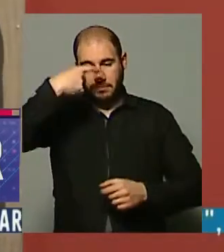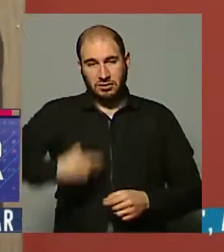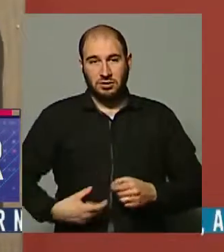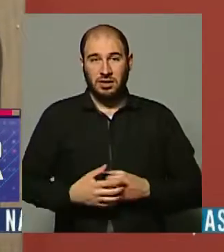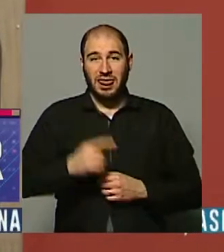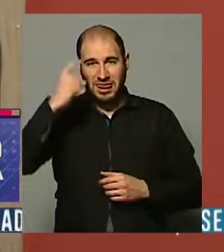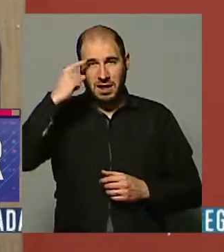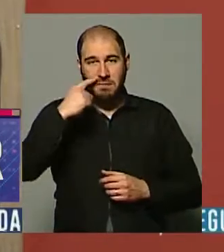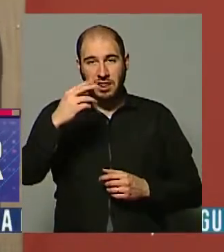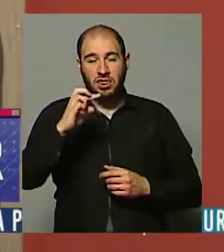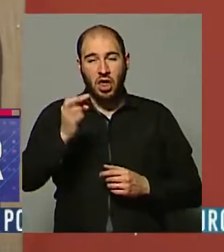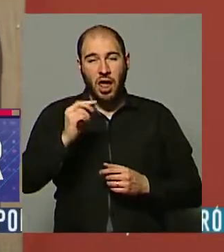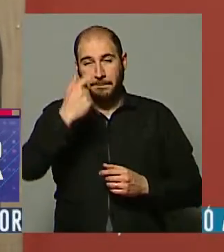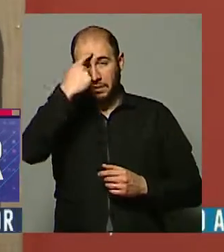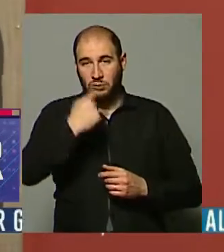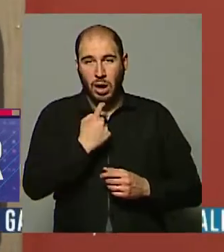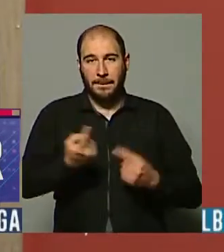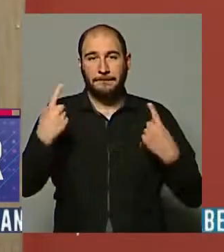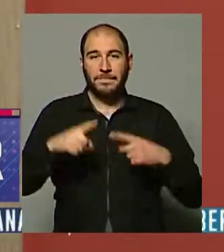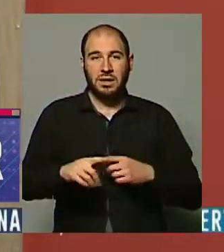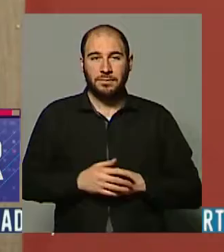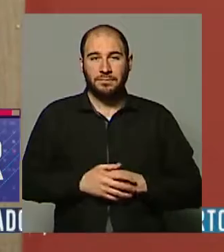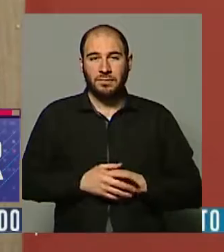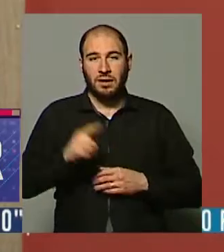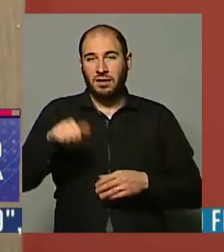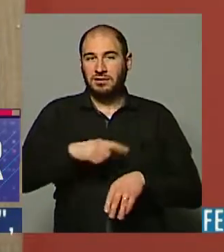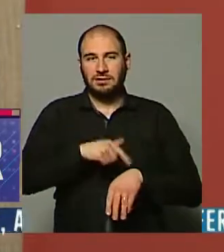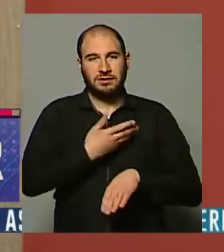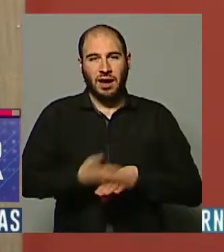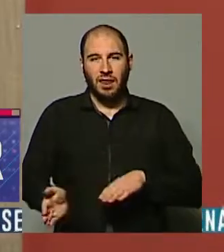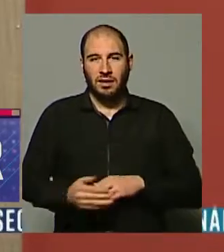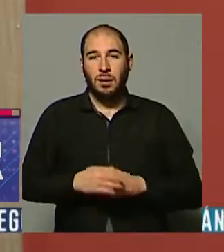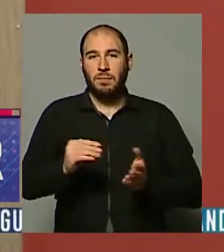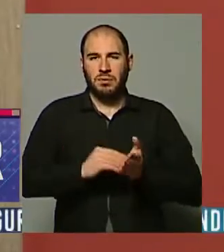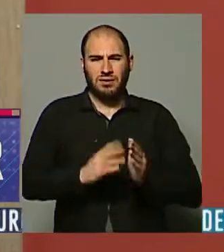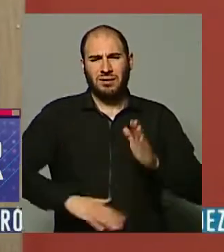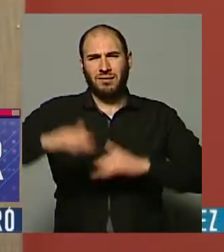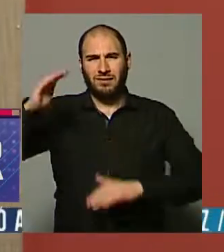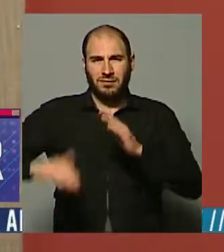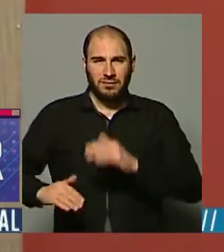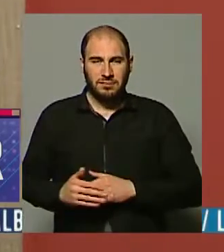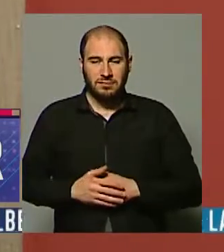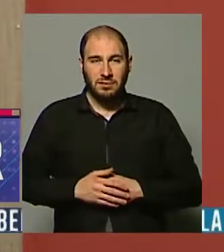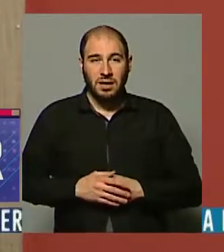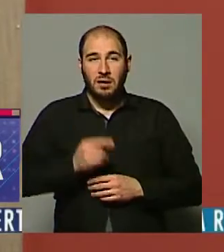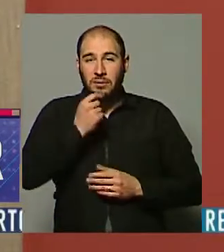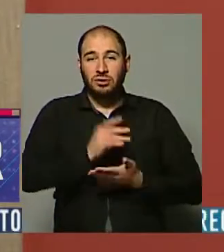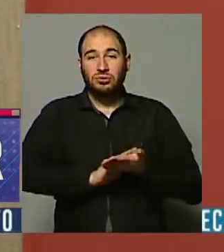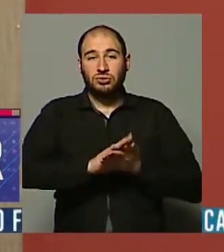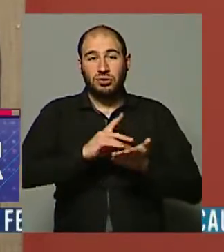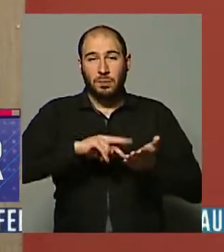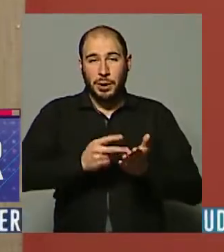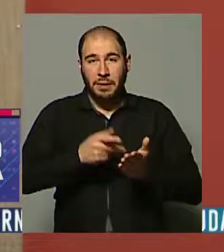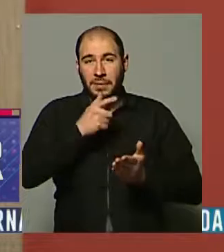físicas, son $10.000 por mes, pero llegan relativamente tarde, en un momento de mucha inestabilidad y que en vez de solucionar el